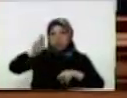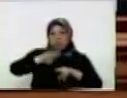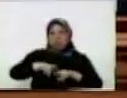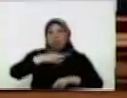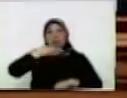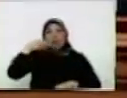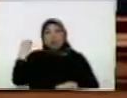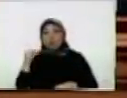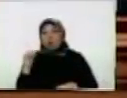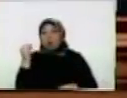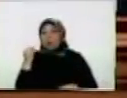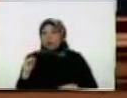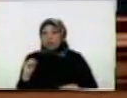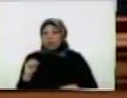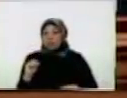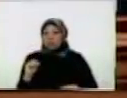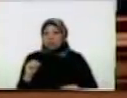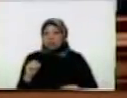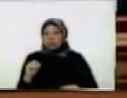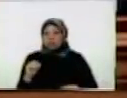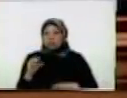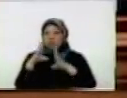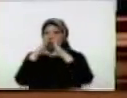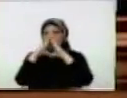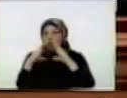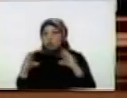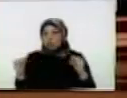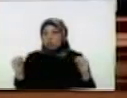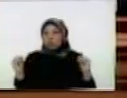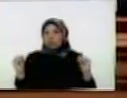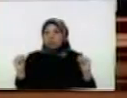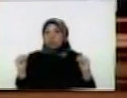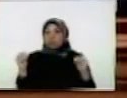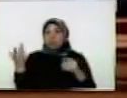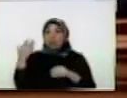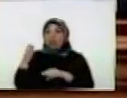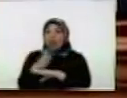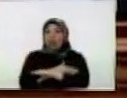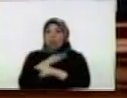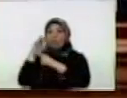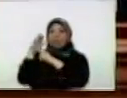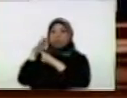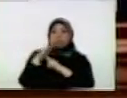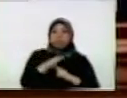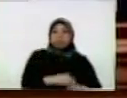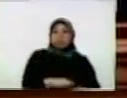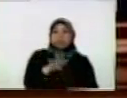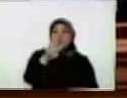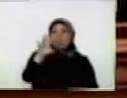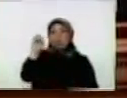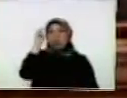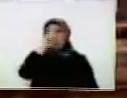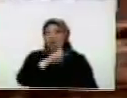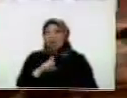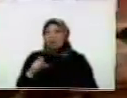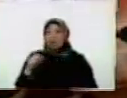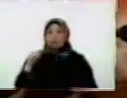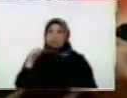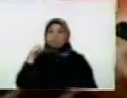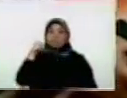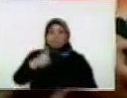adolescente, a todos los que fueron excluidos durante 40 años, están aquí, tienen rostro y tienen